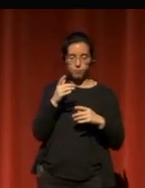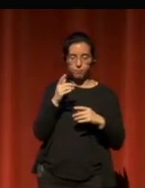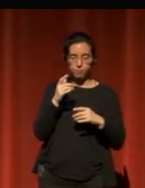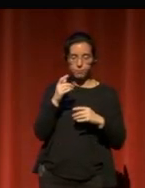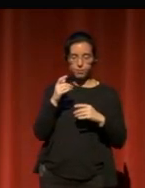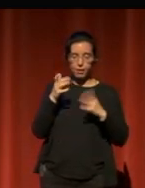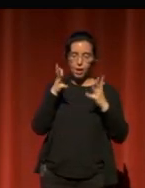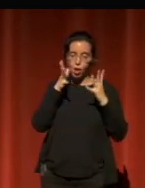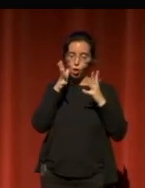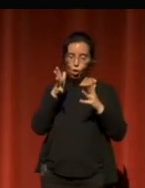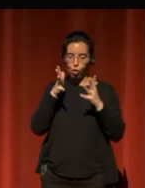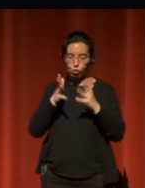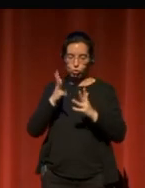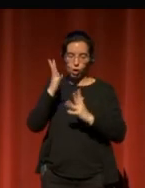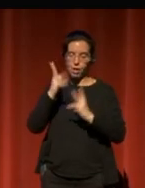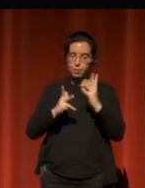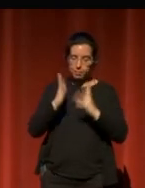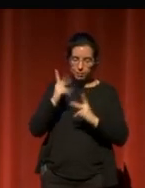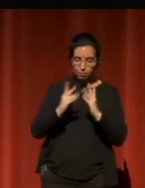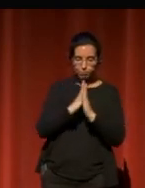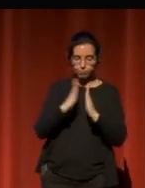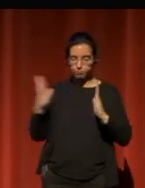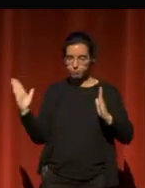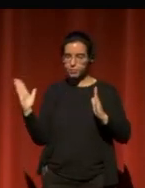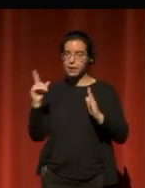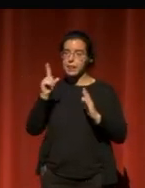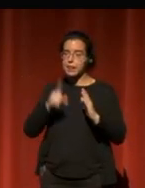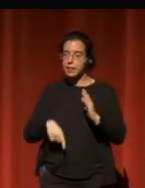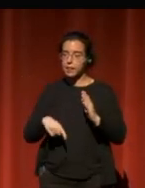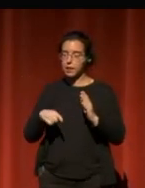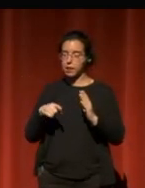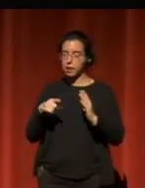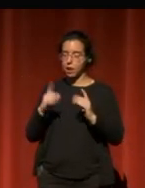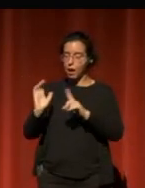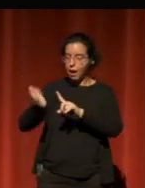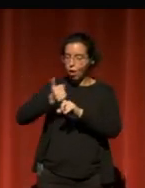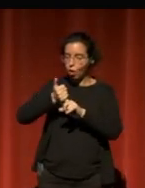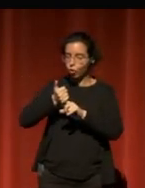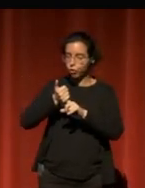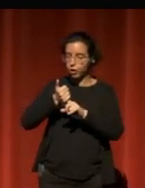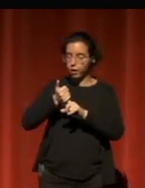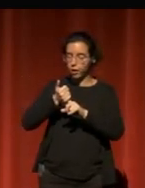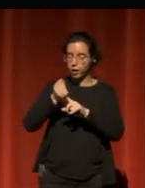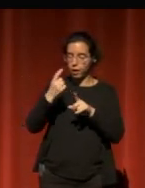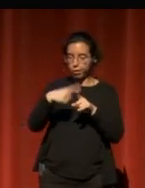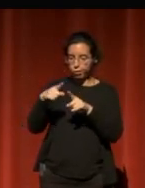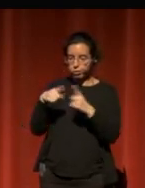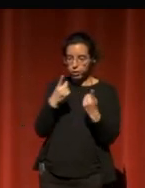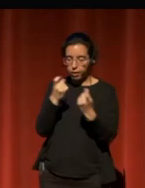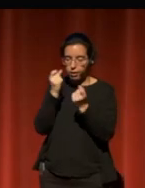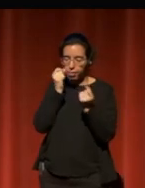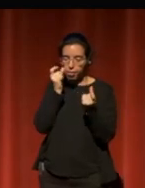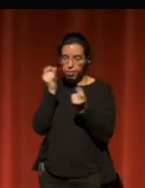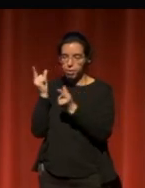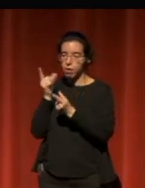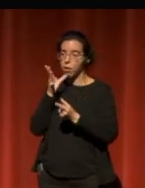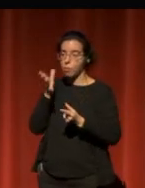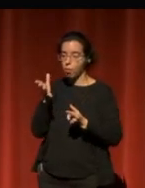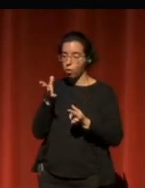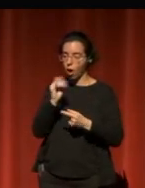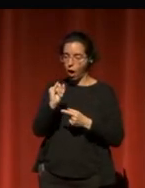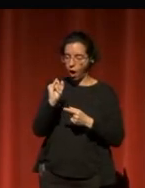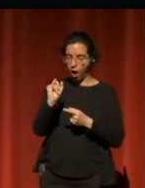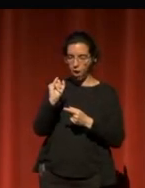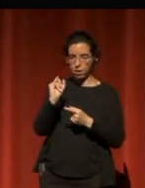prestar mi alianza, por supuesto, la de la FEMP y contar con la de FESAVID, porque tenemos varios